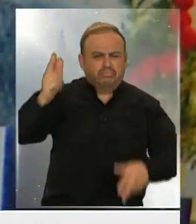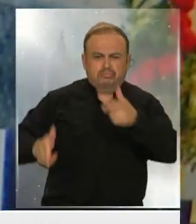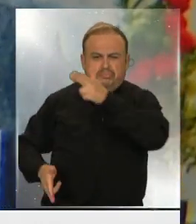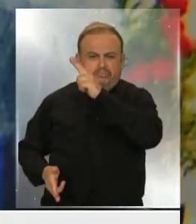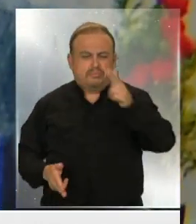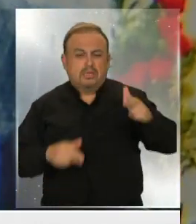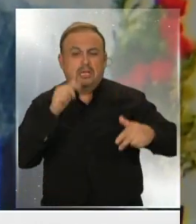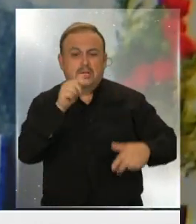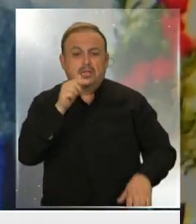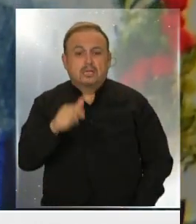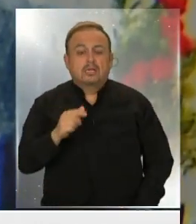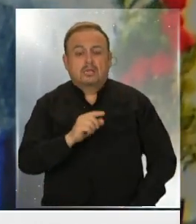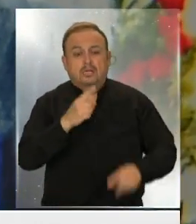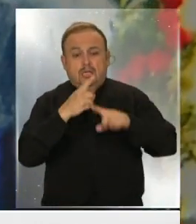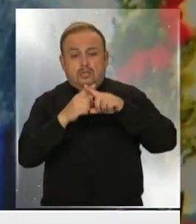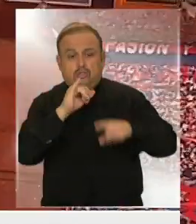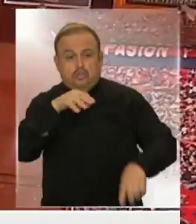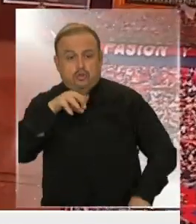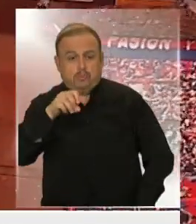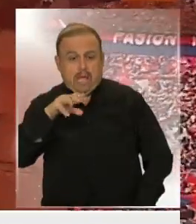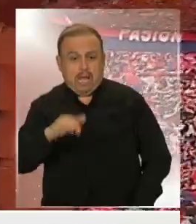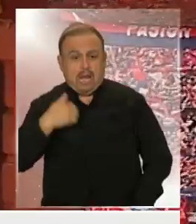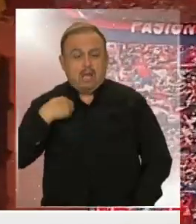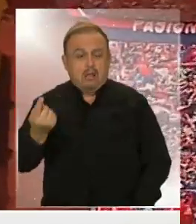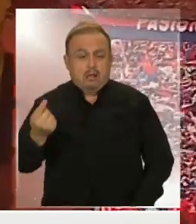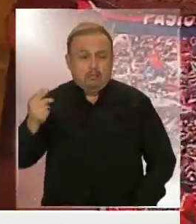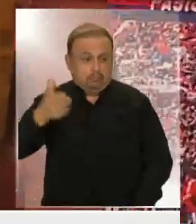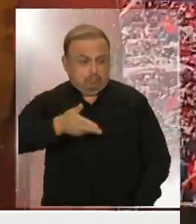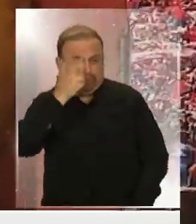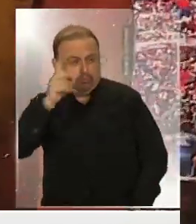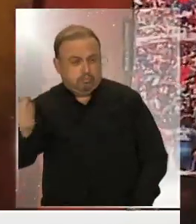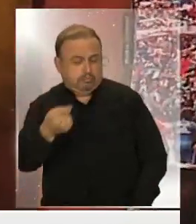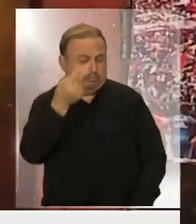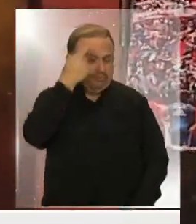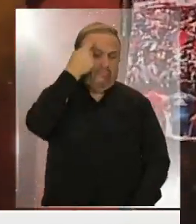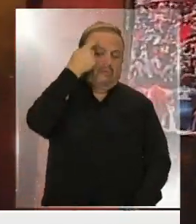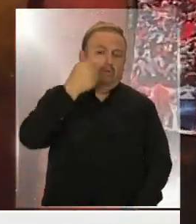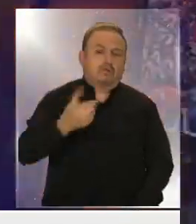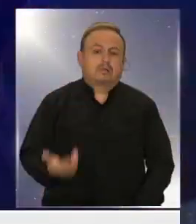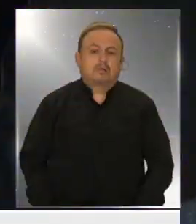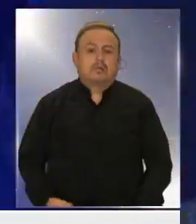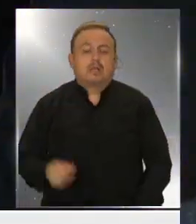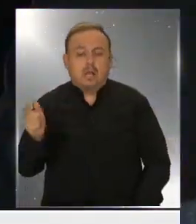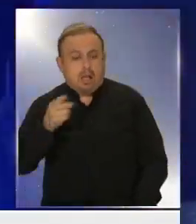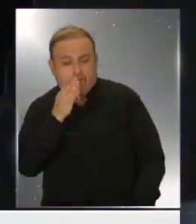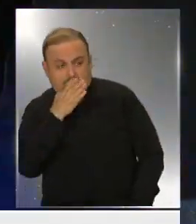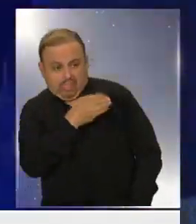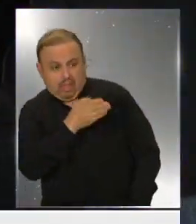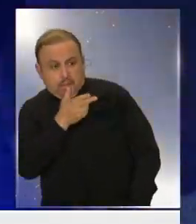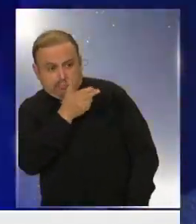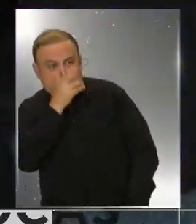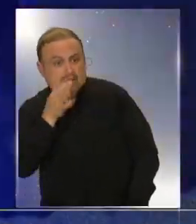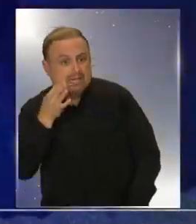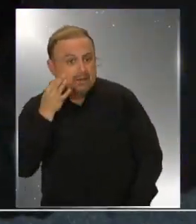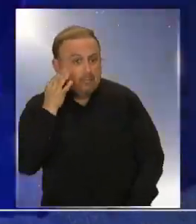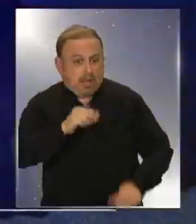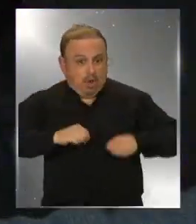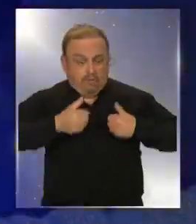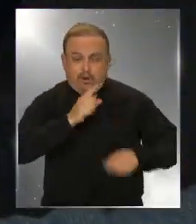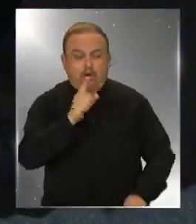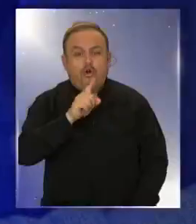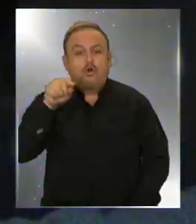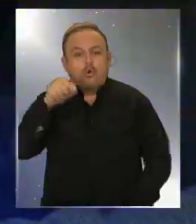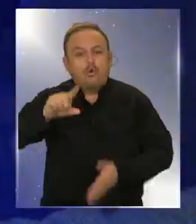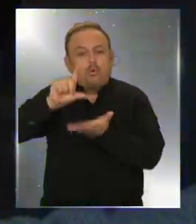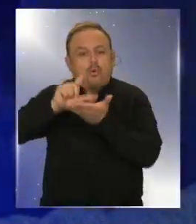trayecto, Xiomara recibió un disparo en la cabeza que le provocó la muerte. El disparo no era dirigido hacia ella, sino que era dirigido hacia